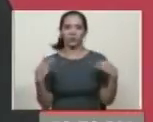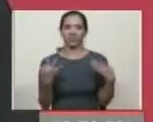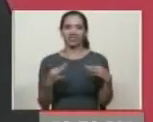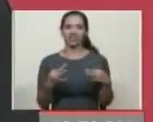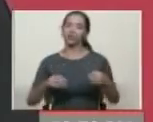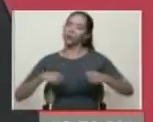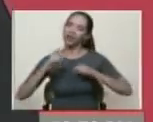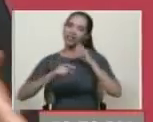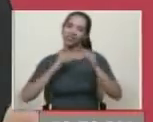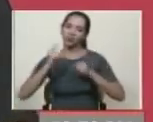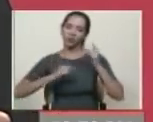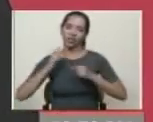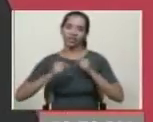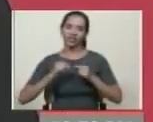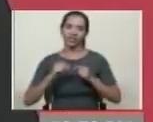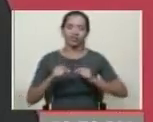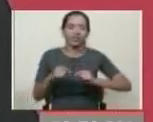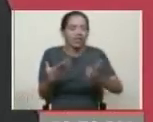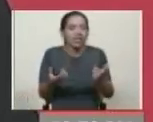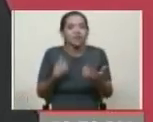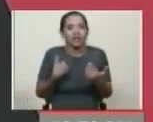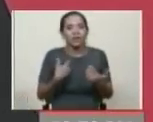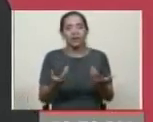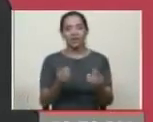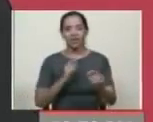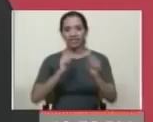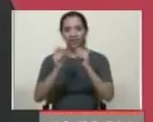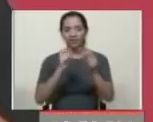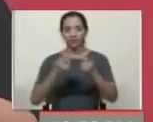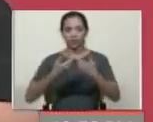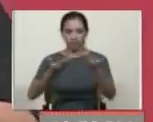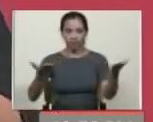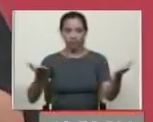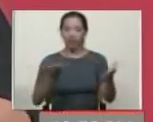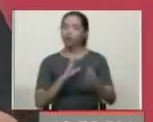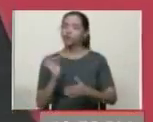Twitter y para mí la transmisión en vivo vía Periscope es fundamental.